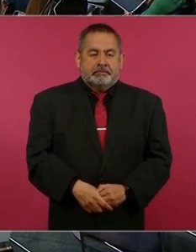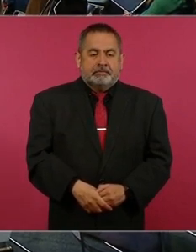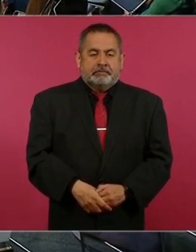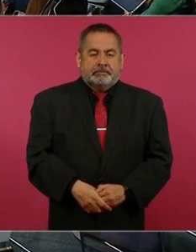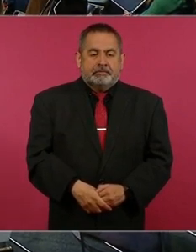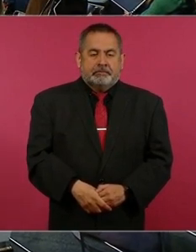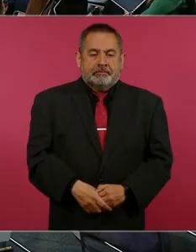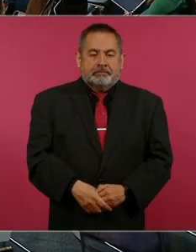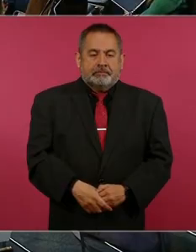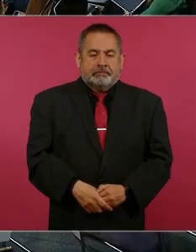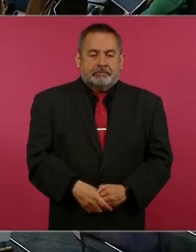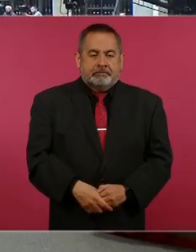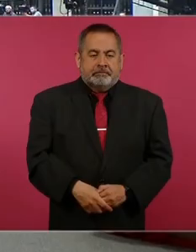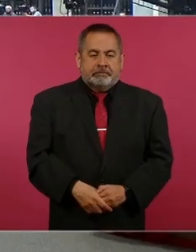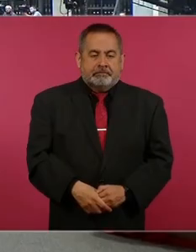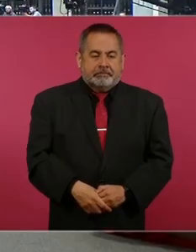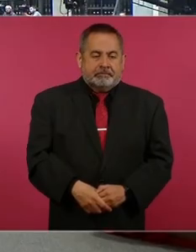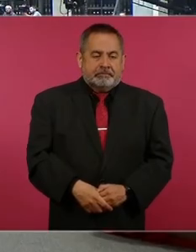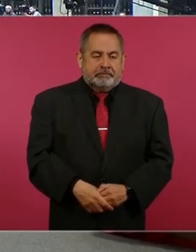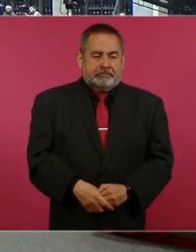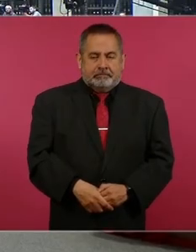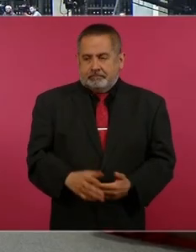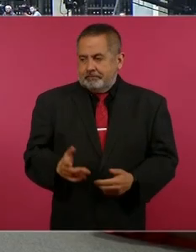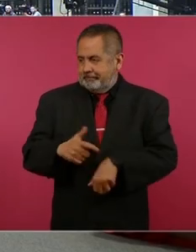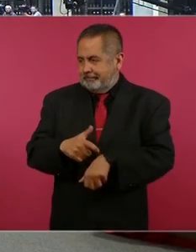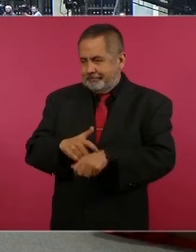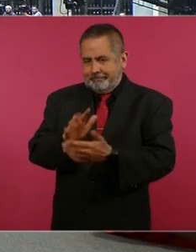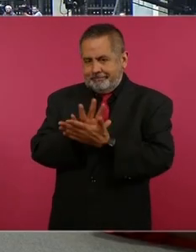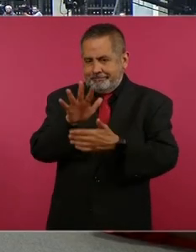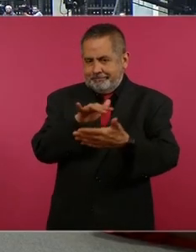Pues sí, daba tiempo que leyera la carta.